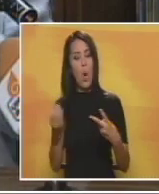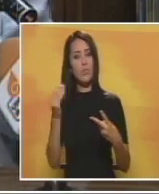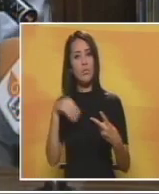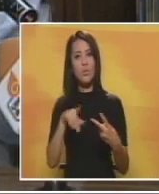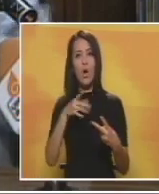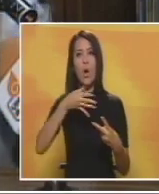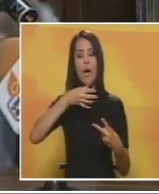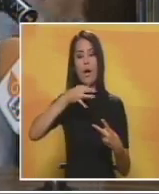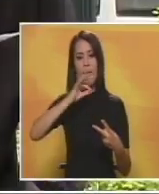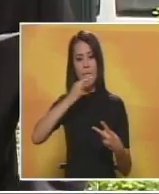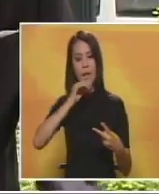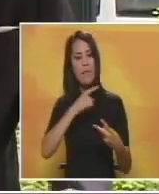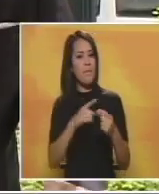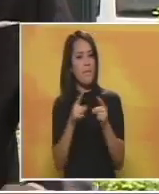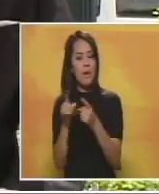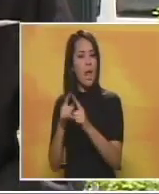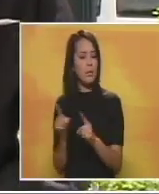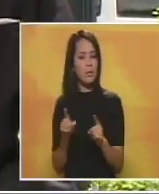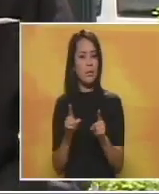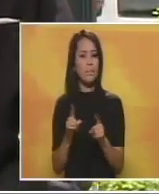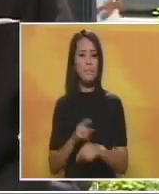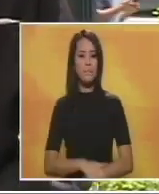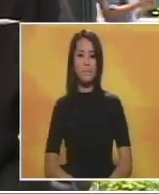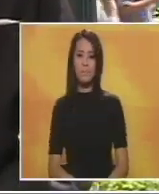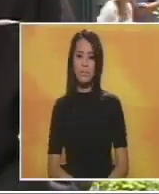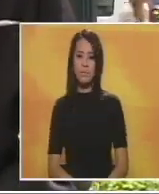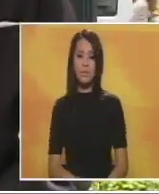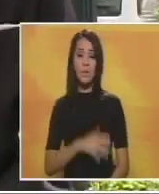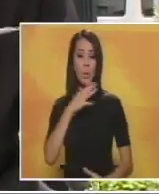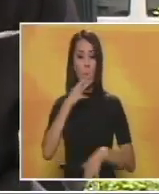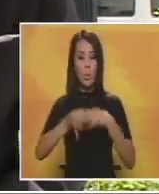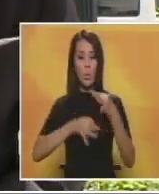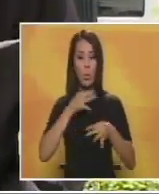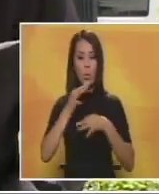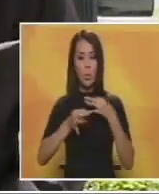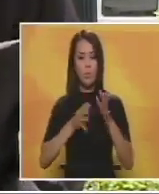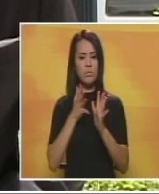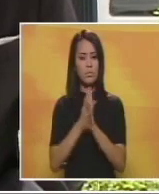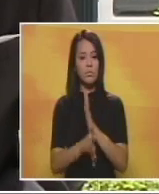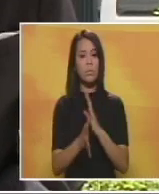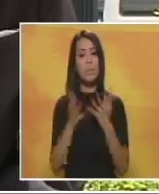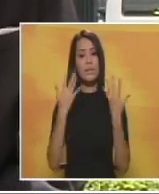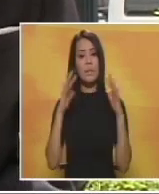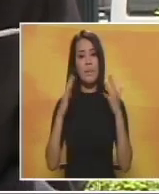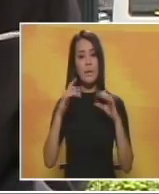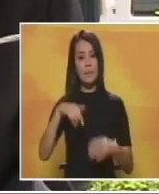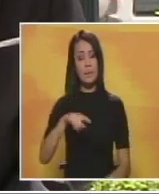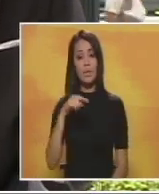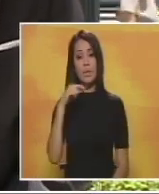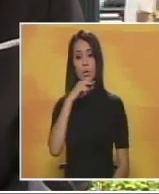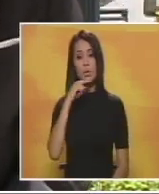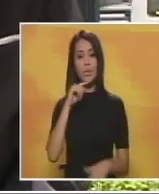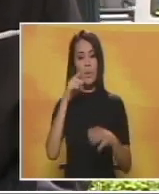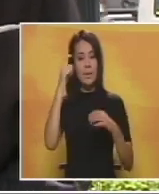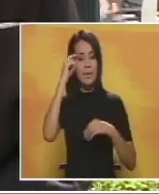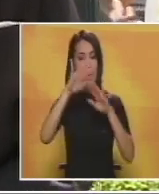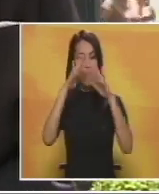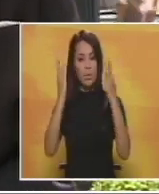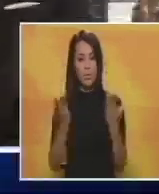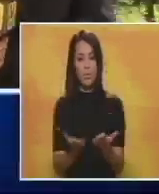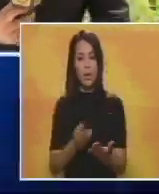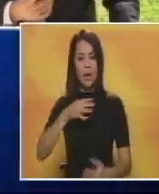de diferentes calidades. Estas declaraciones fueron ofrecidas a propósito de celebrarse este mes de octubre el Día Mundial del